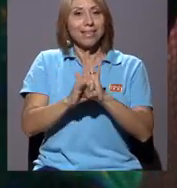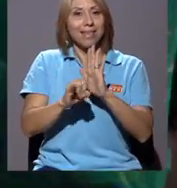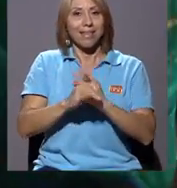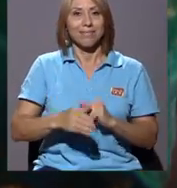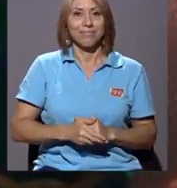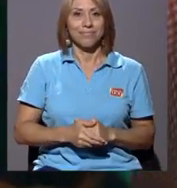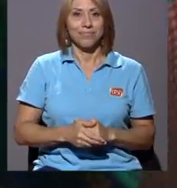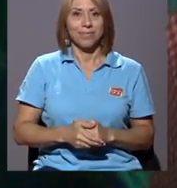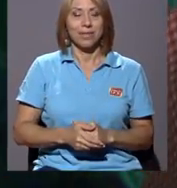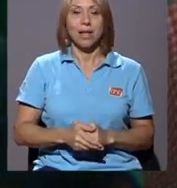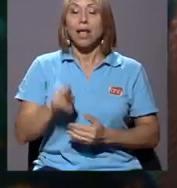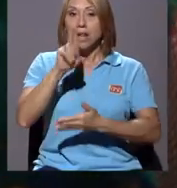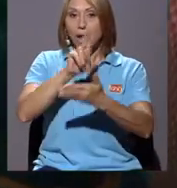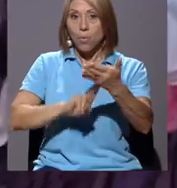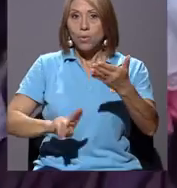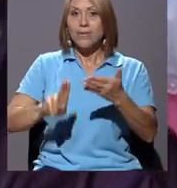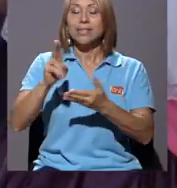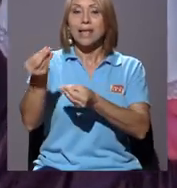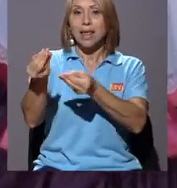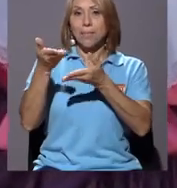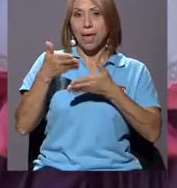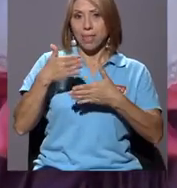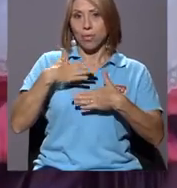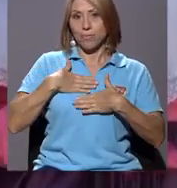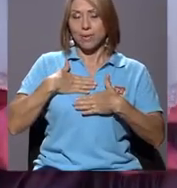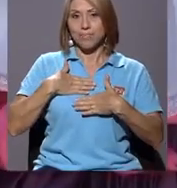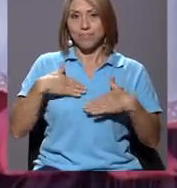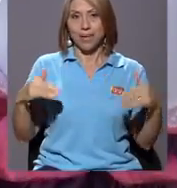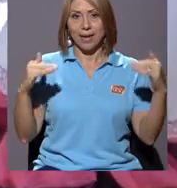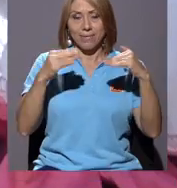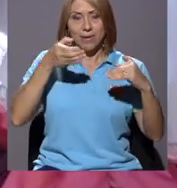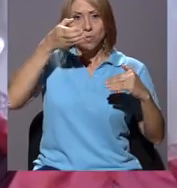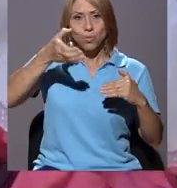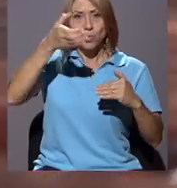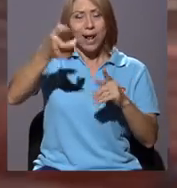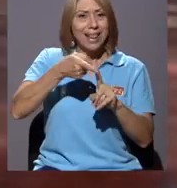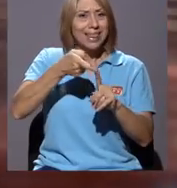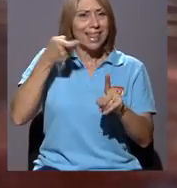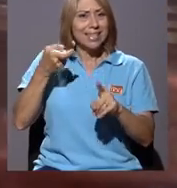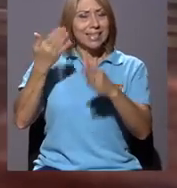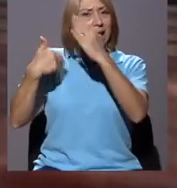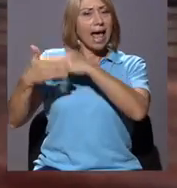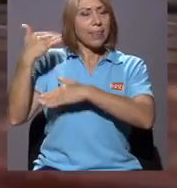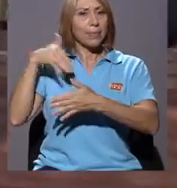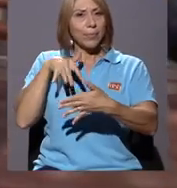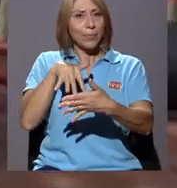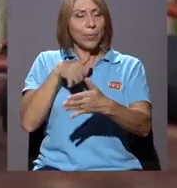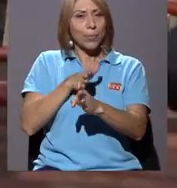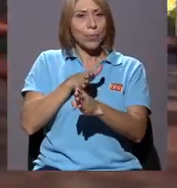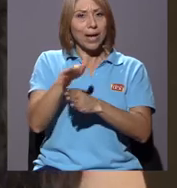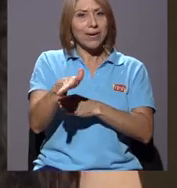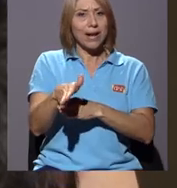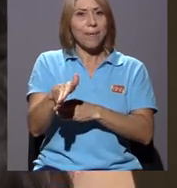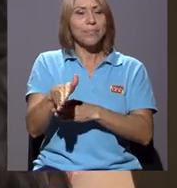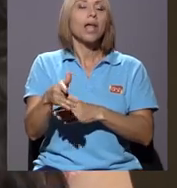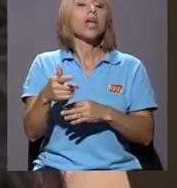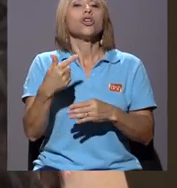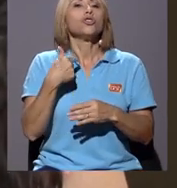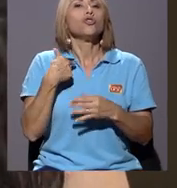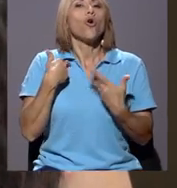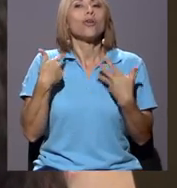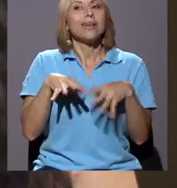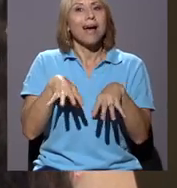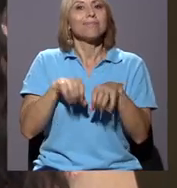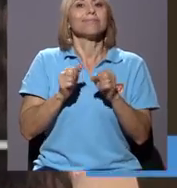El aporte que la universidad me ha dado a nivel cultural, desde incluso la carrera, me ha permitido fomentar en mis